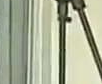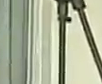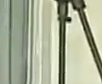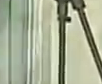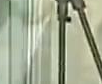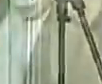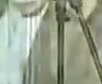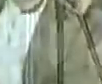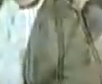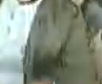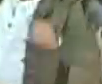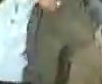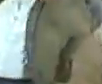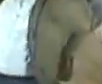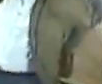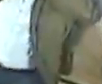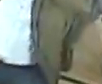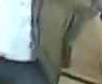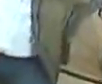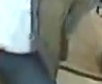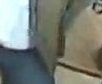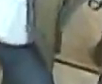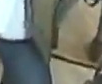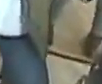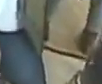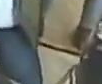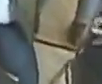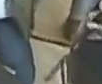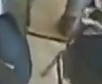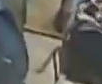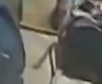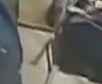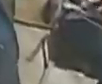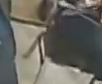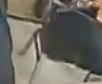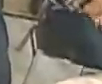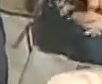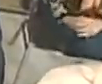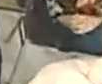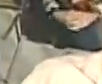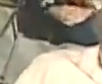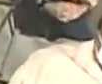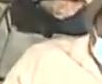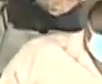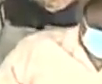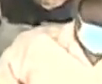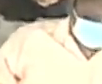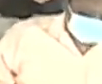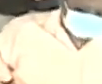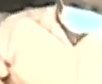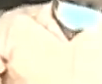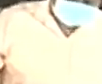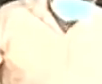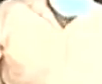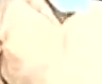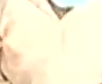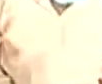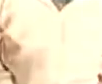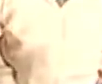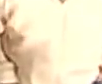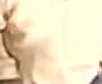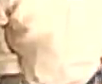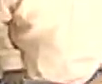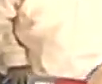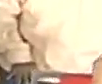Varela y segundo vicepresidente el doctor Didalco Bolívar, se aprobaron 38 leyes, 16 proyectos de ley en una primera discusión